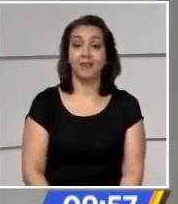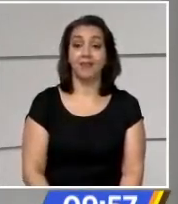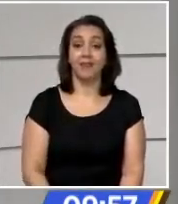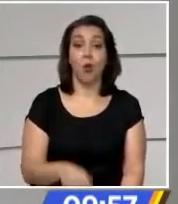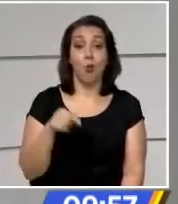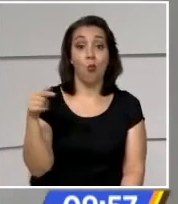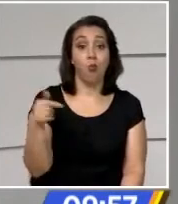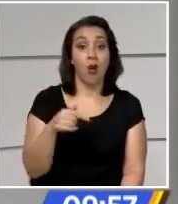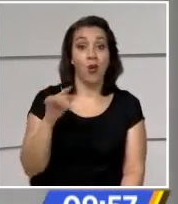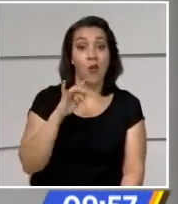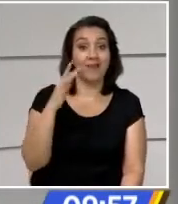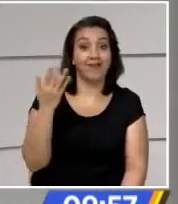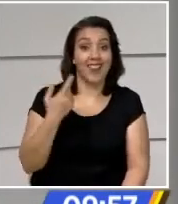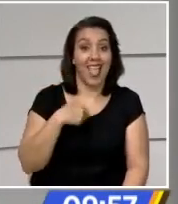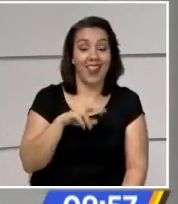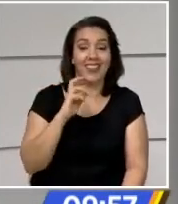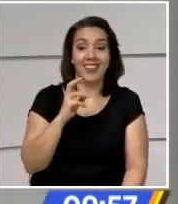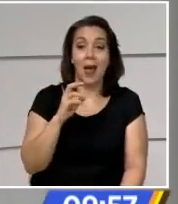y batman